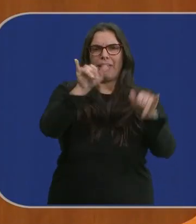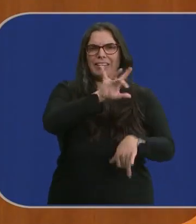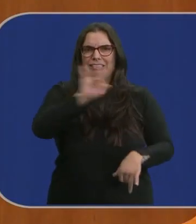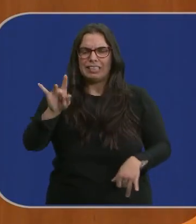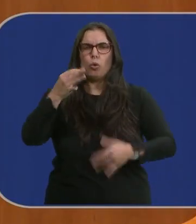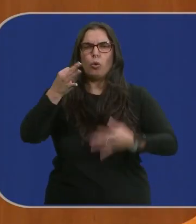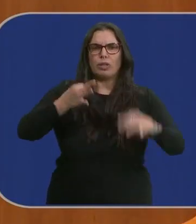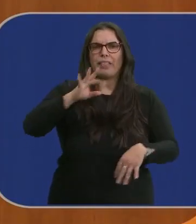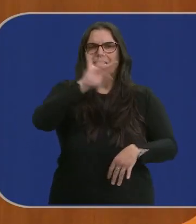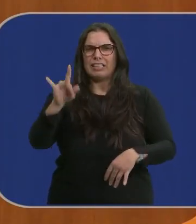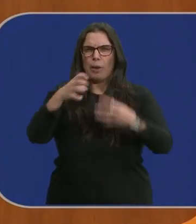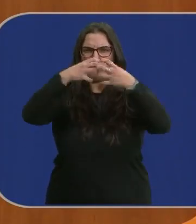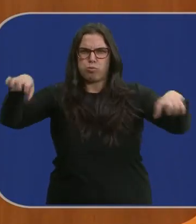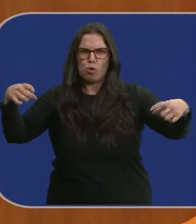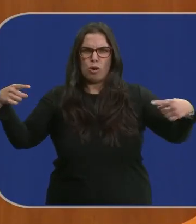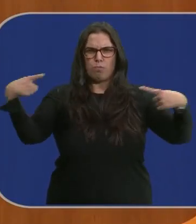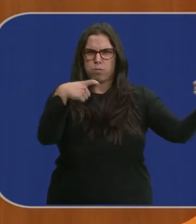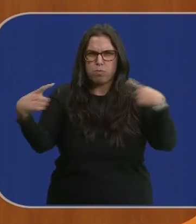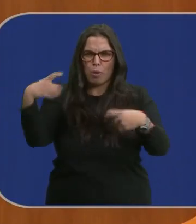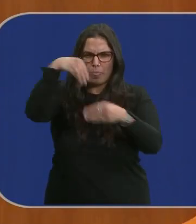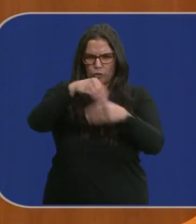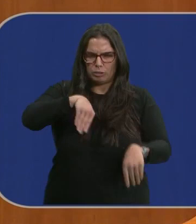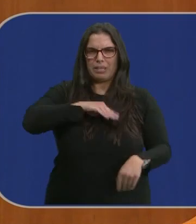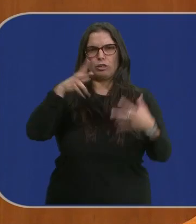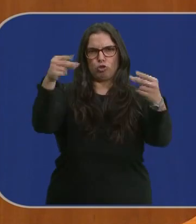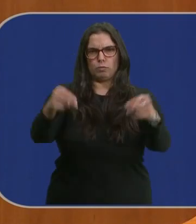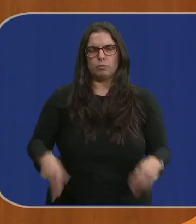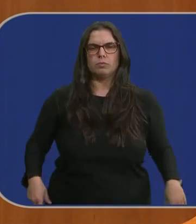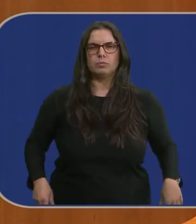sí, polarización y división entre los españoles no.